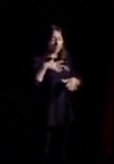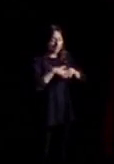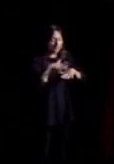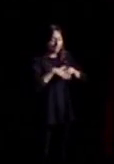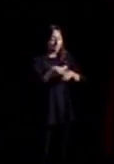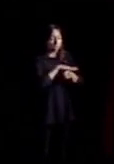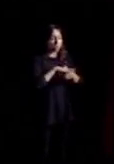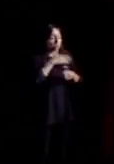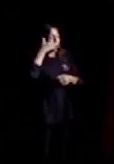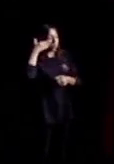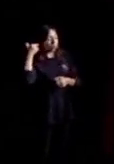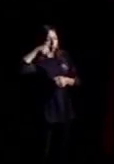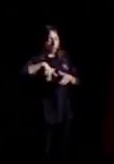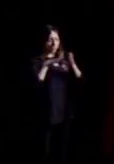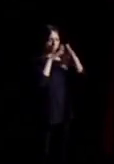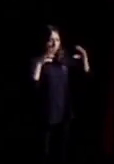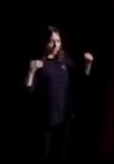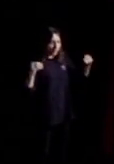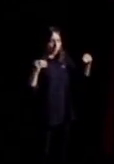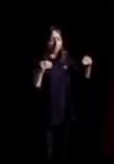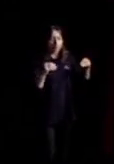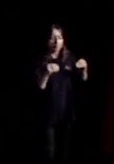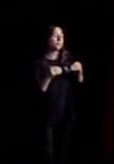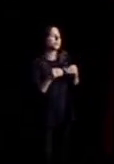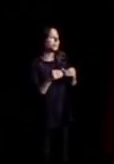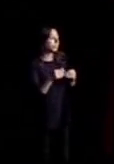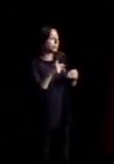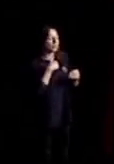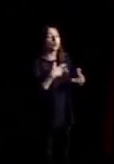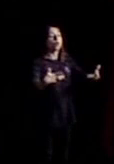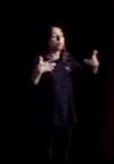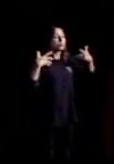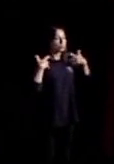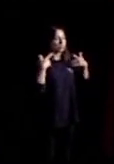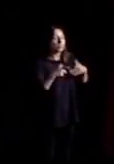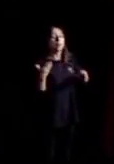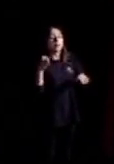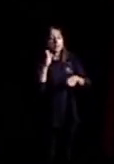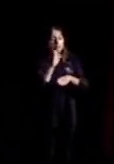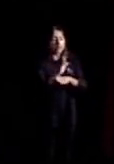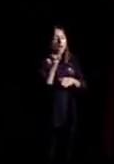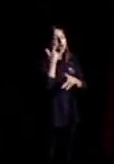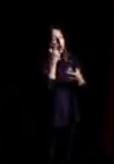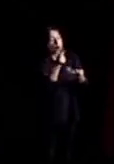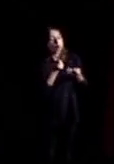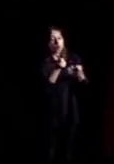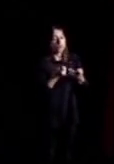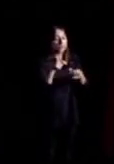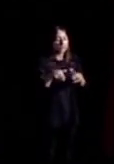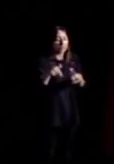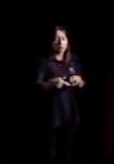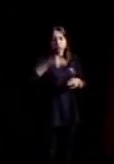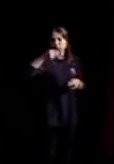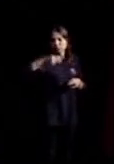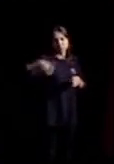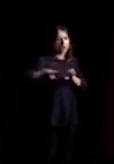Municipios Orgullosos de Andalucía, y me voy a encargar de presentar y coordinar esta fantástica